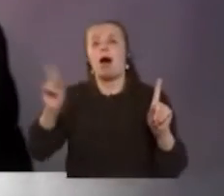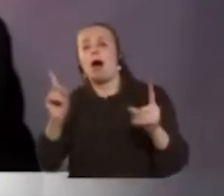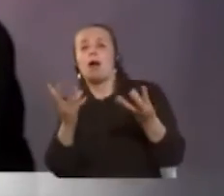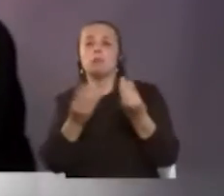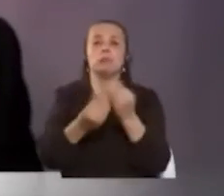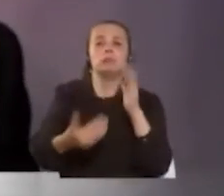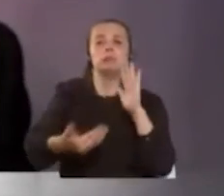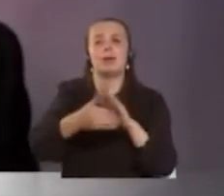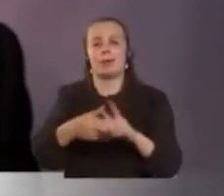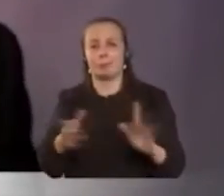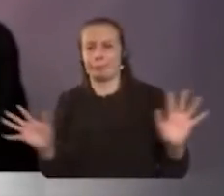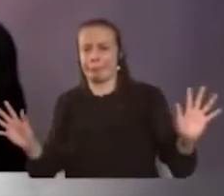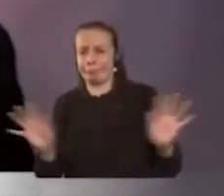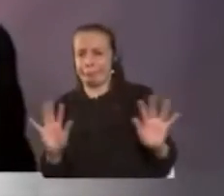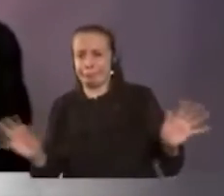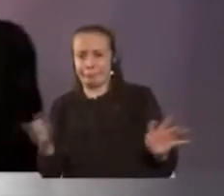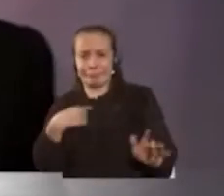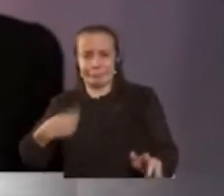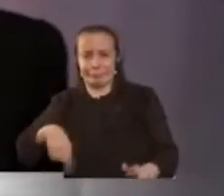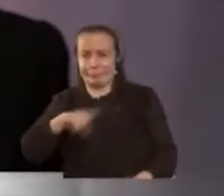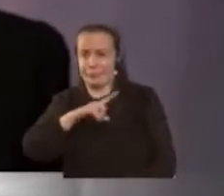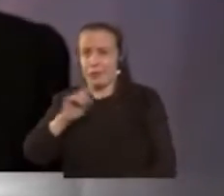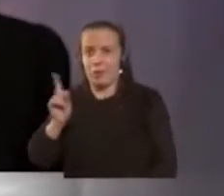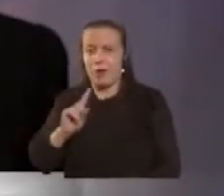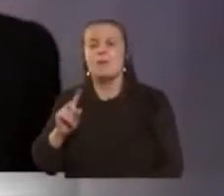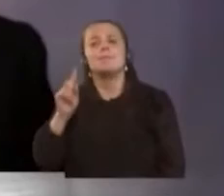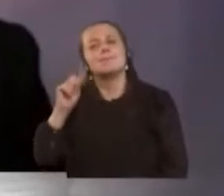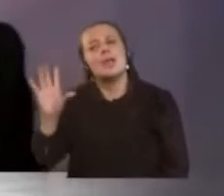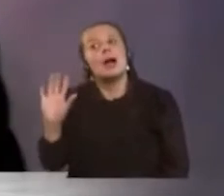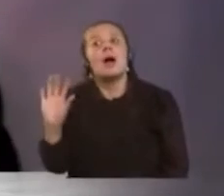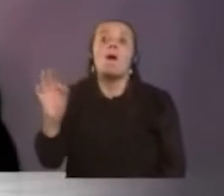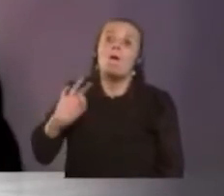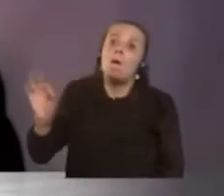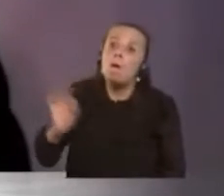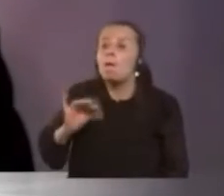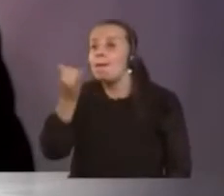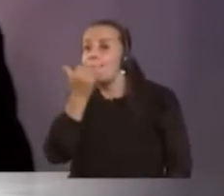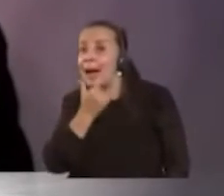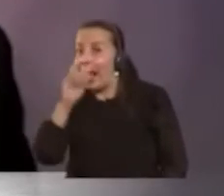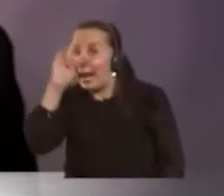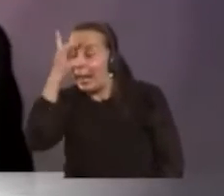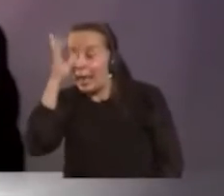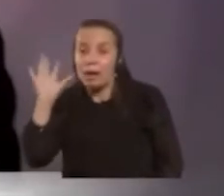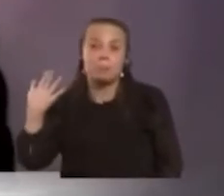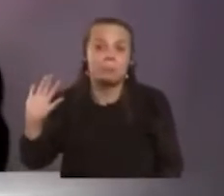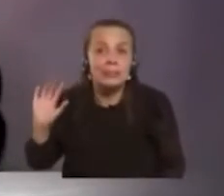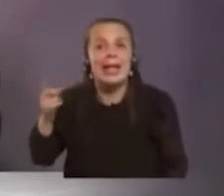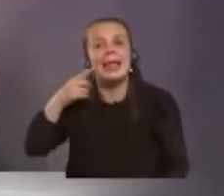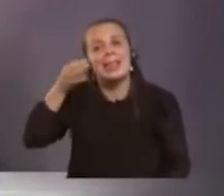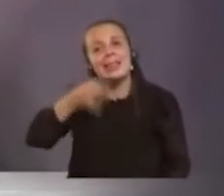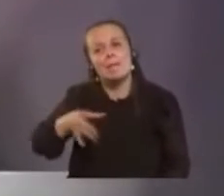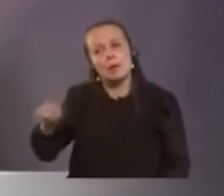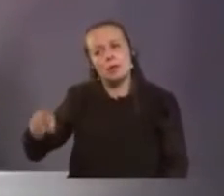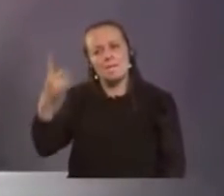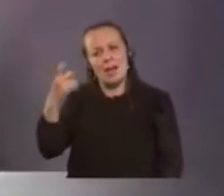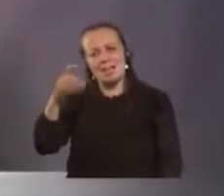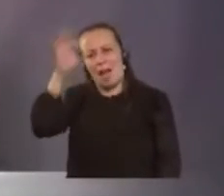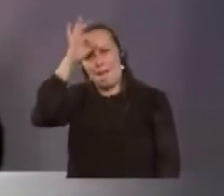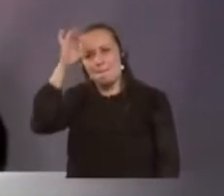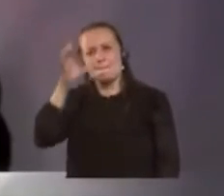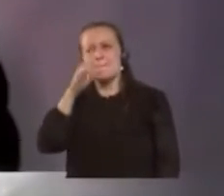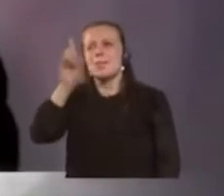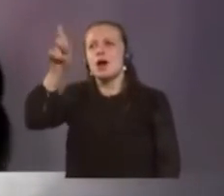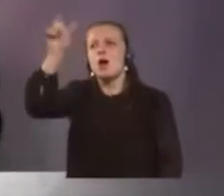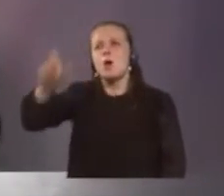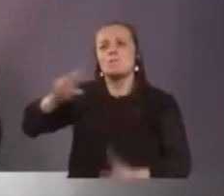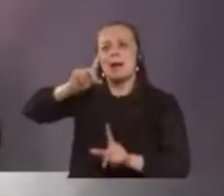oposición, cualquiera que sea la oposición. O lo que hubo fue un error. Lo que hubo fue errores producto de la negligencia del señor